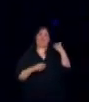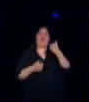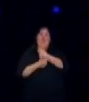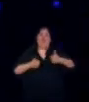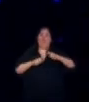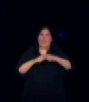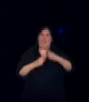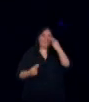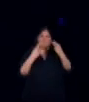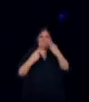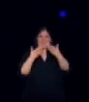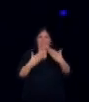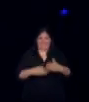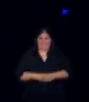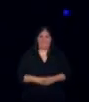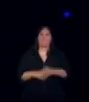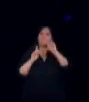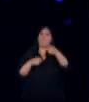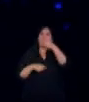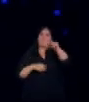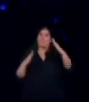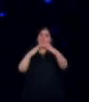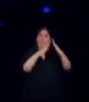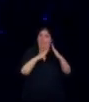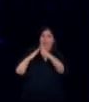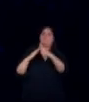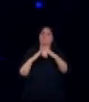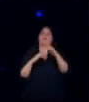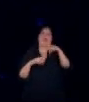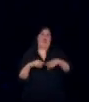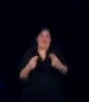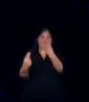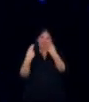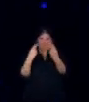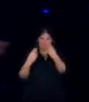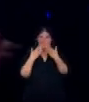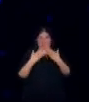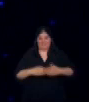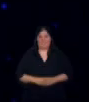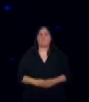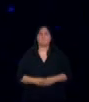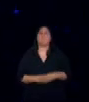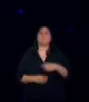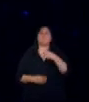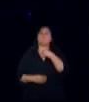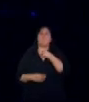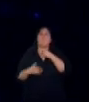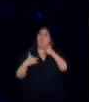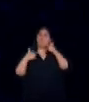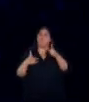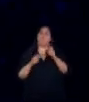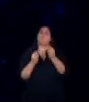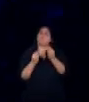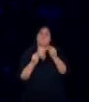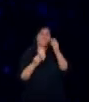Schiaretti. Cambió la visibilidad, pero eso lo veníamos diciendo porque, mira, era importante. La política obviamente se ordena